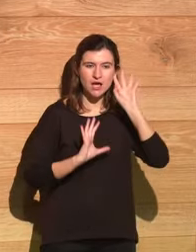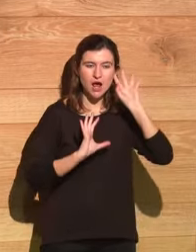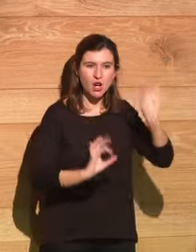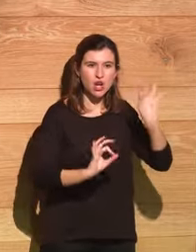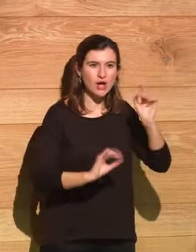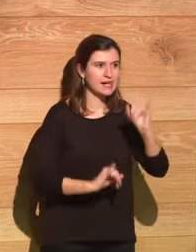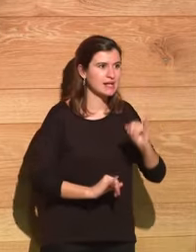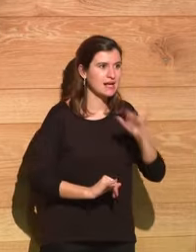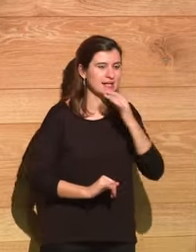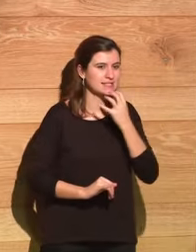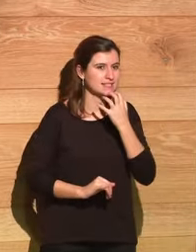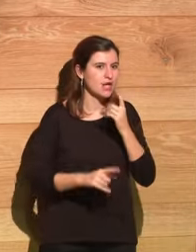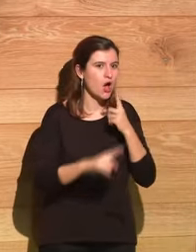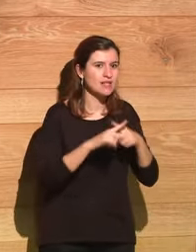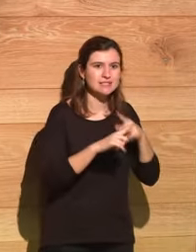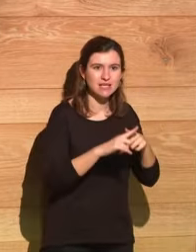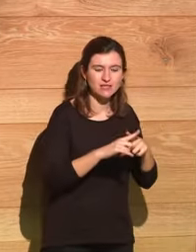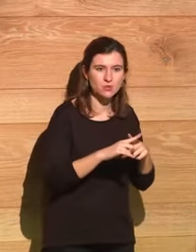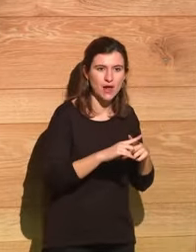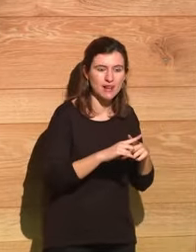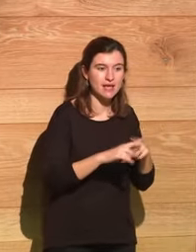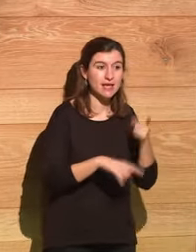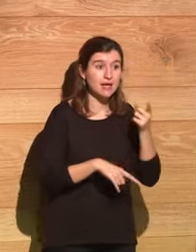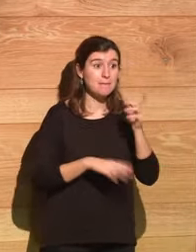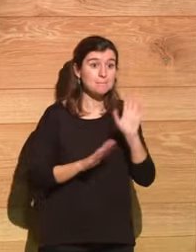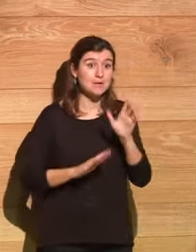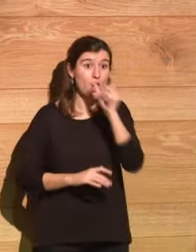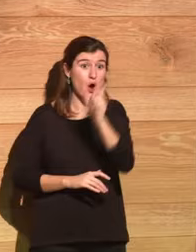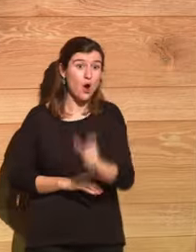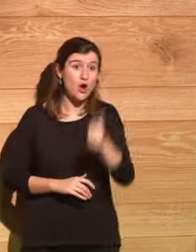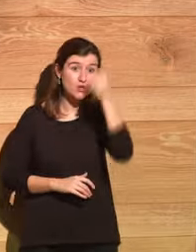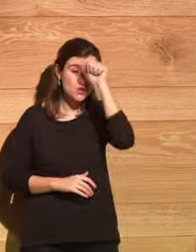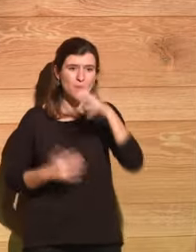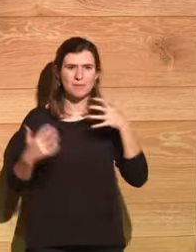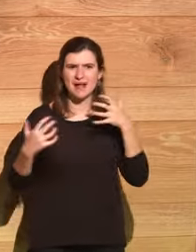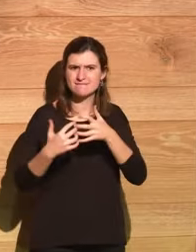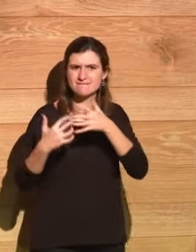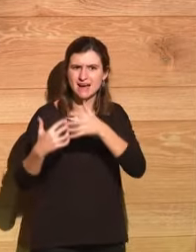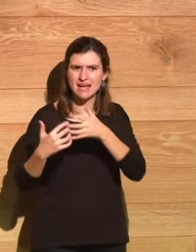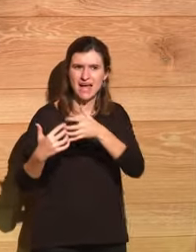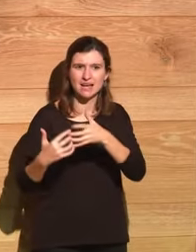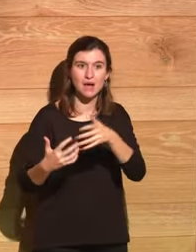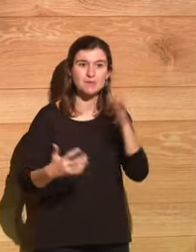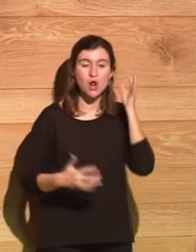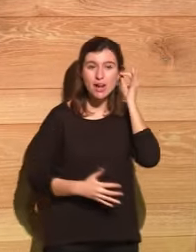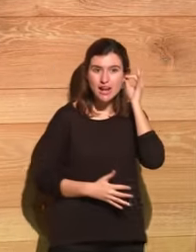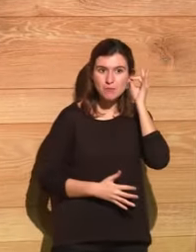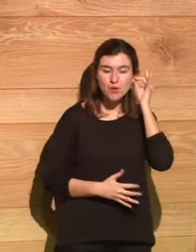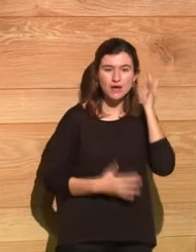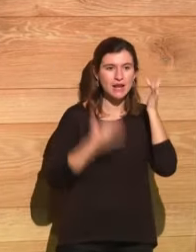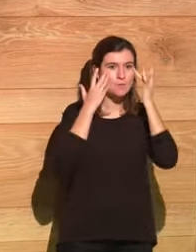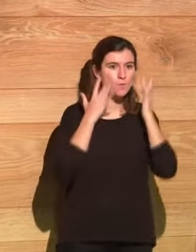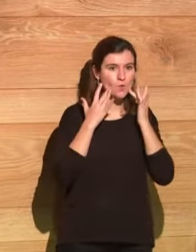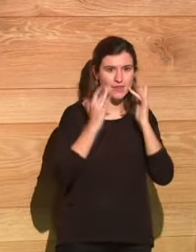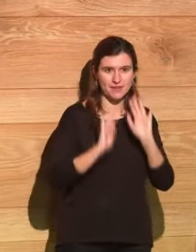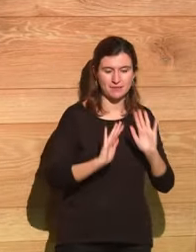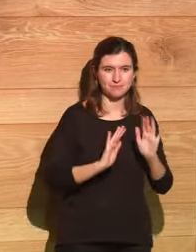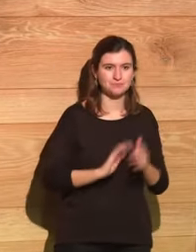puramente sexual, mientras que el honor del hombre, esto también lo explica Rosa Chacel, está en la guerra y todo lo demás, la mujer está, digamos, en la castidad y en la